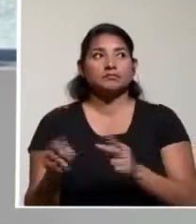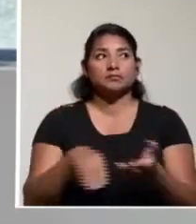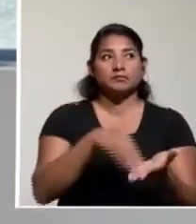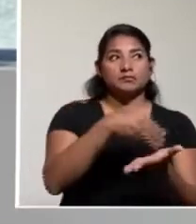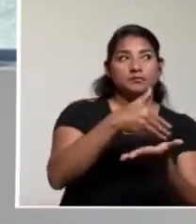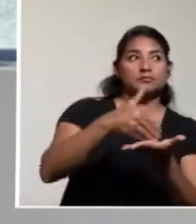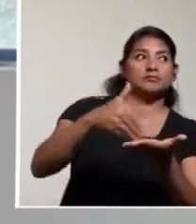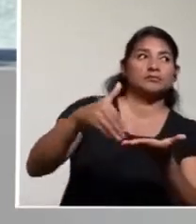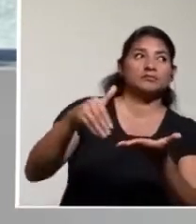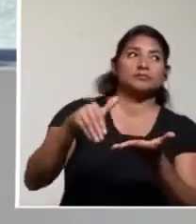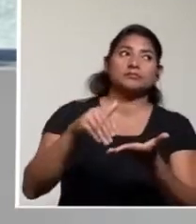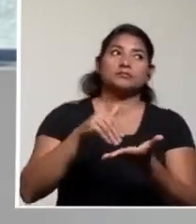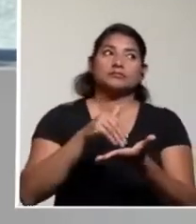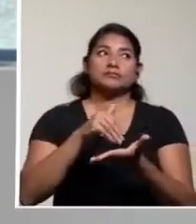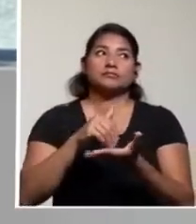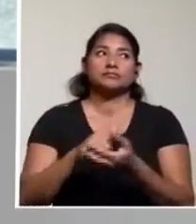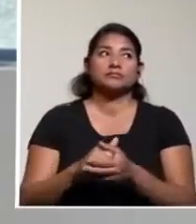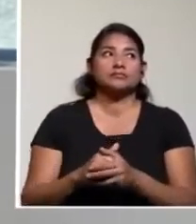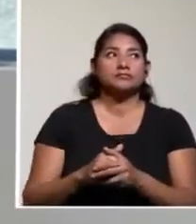Samasta